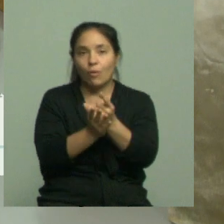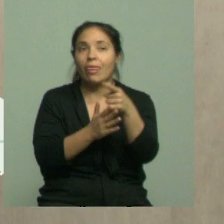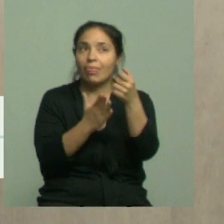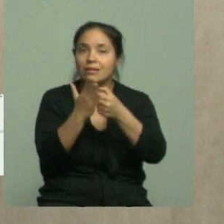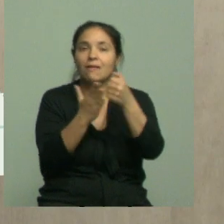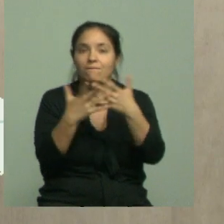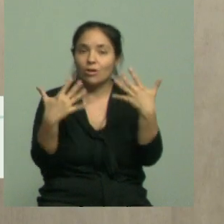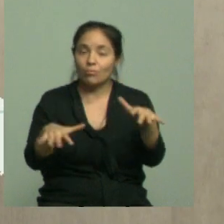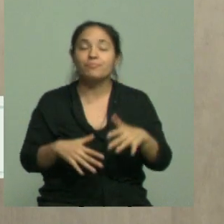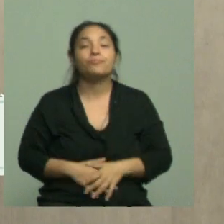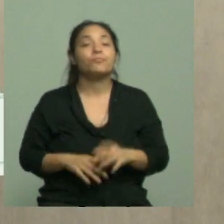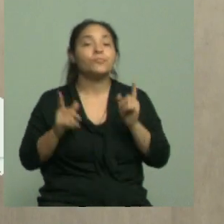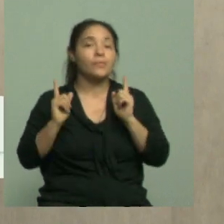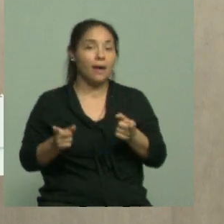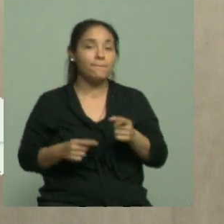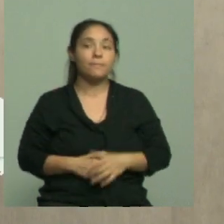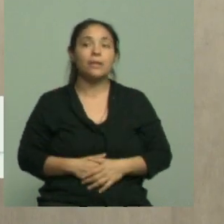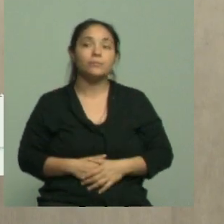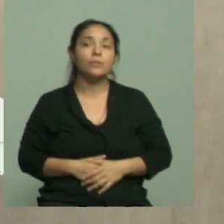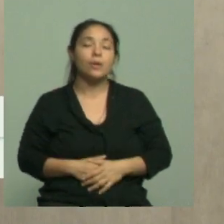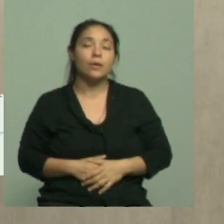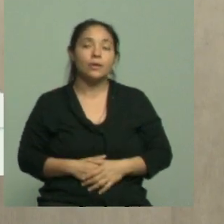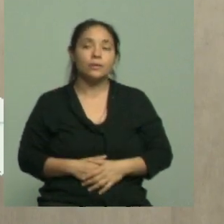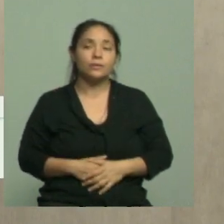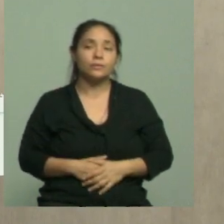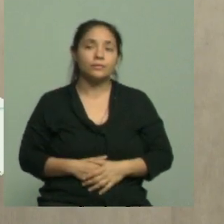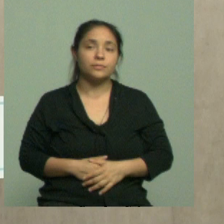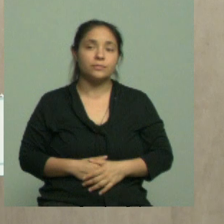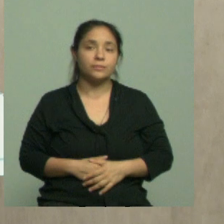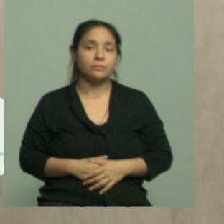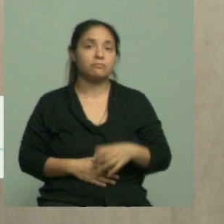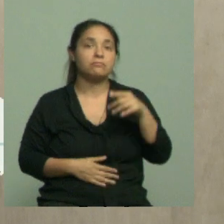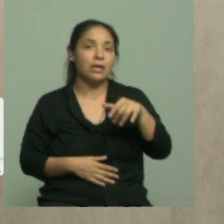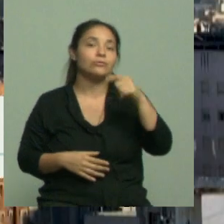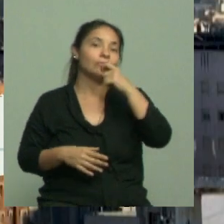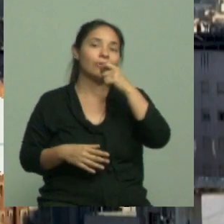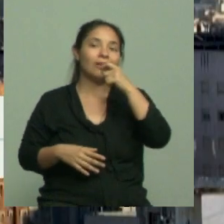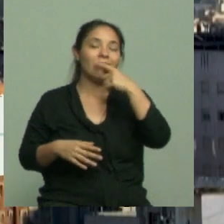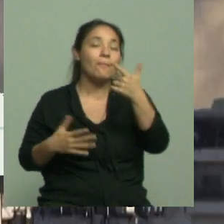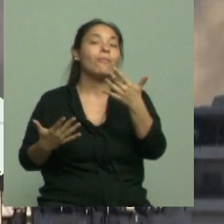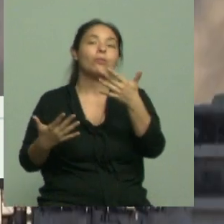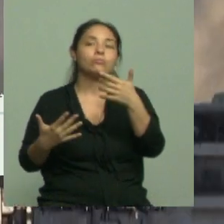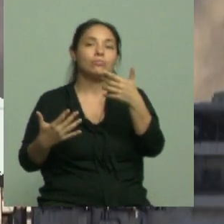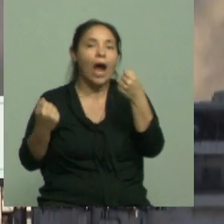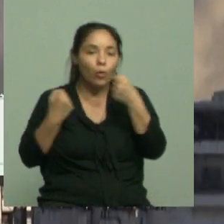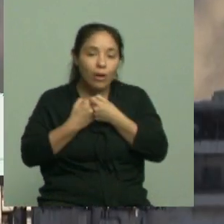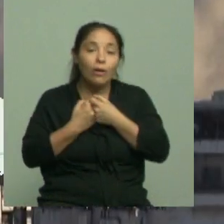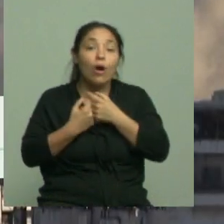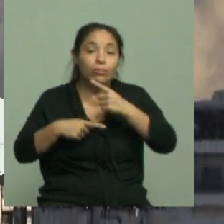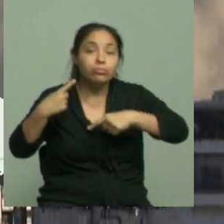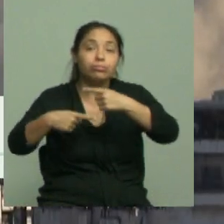también, digamos, lo complejo que hace que esto sea sostenible, en el sentido de que en Gaza no hay acuerdo. Y de